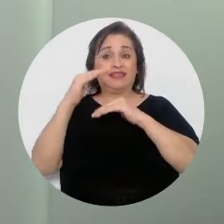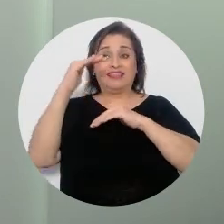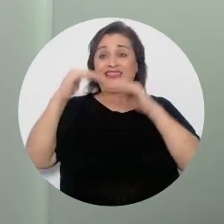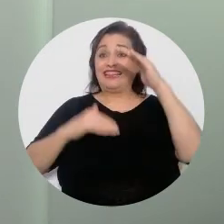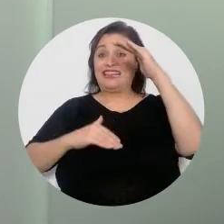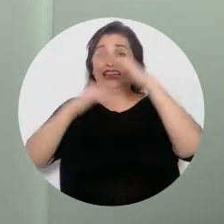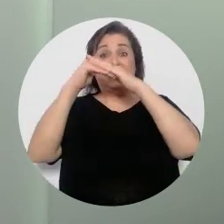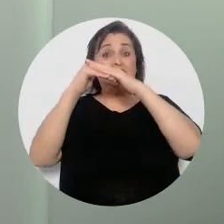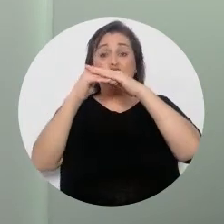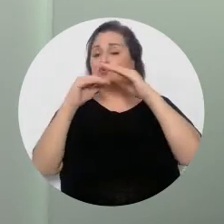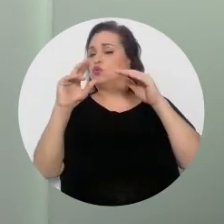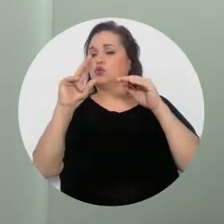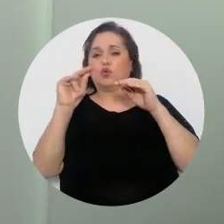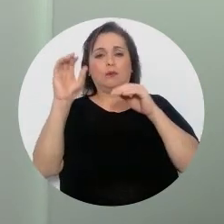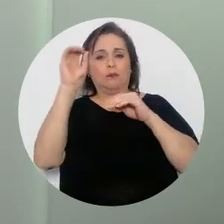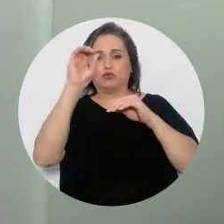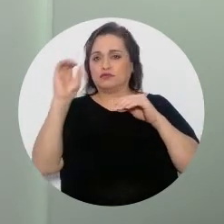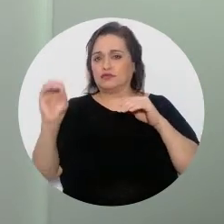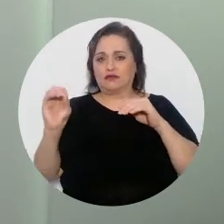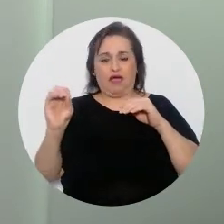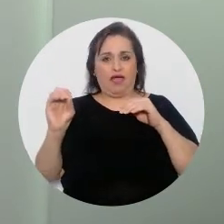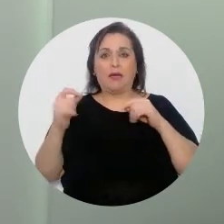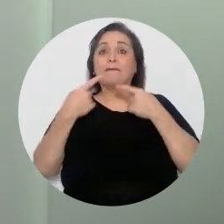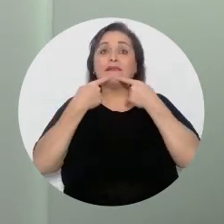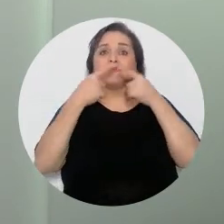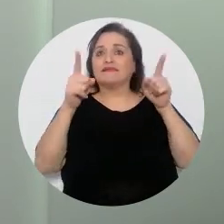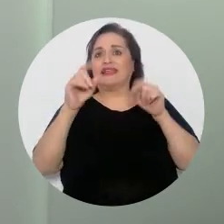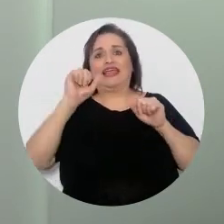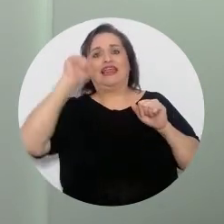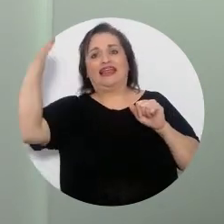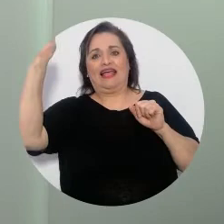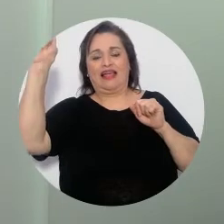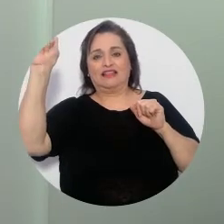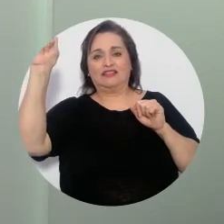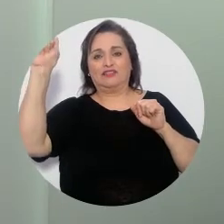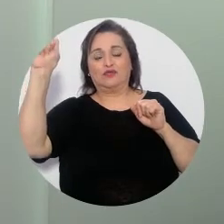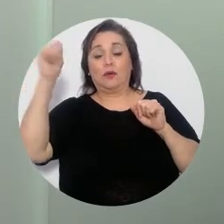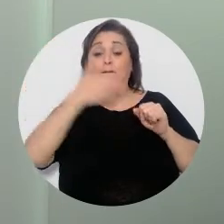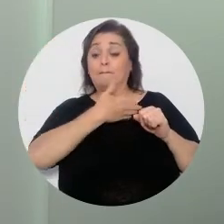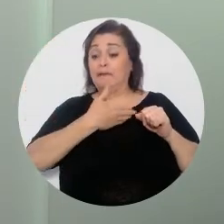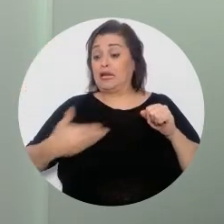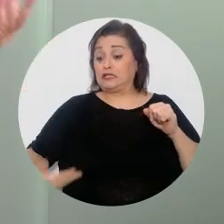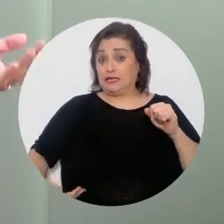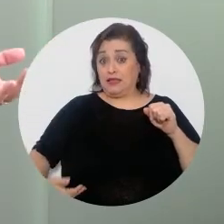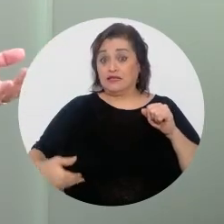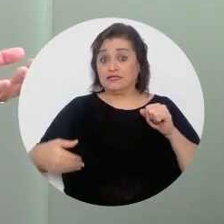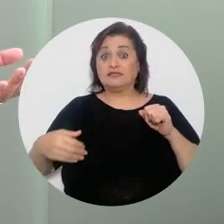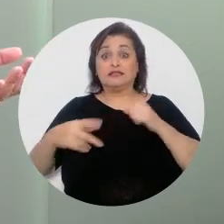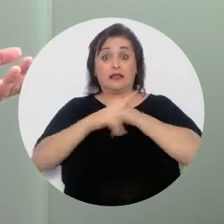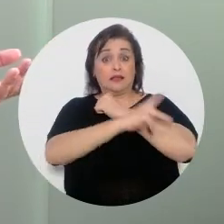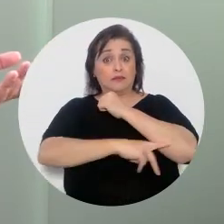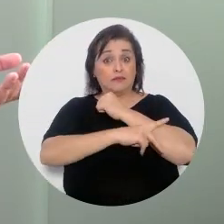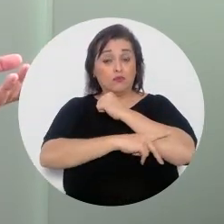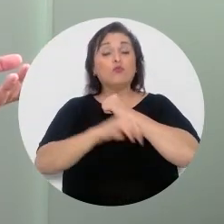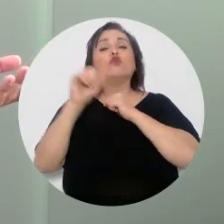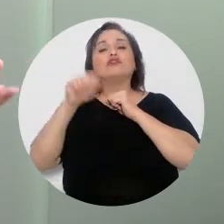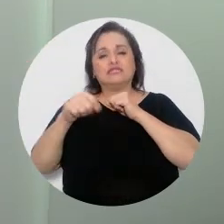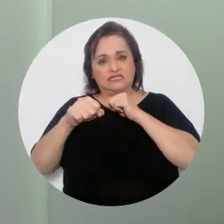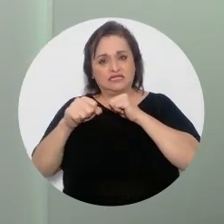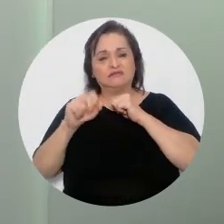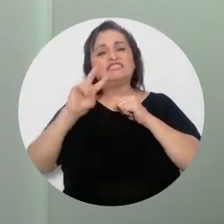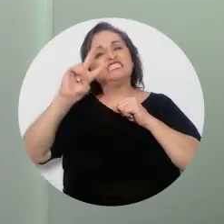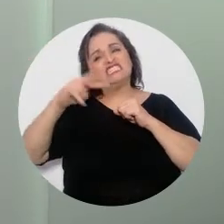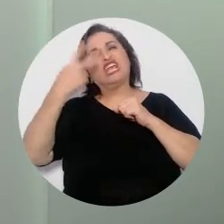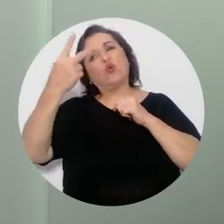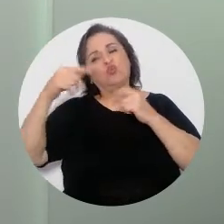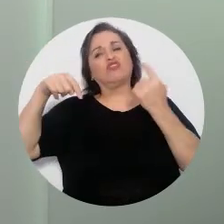o un techo sobre de porcentaje para que se declare electo. ¿Qué pasa en el caso de la presidencia de la República? Bueno,